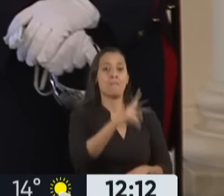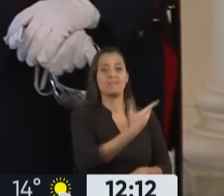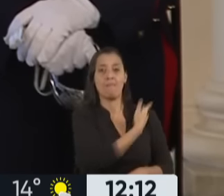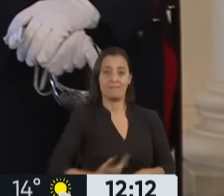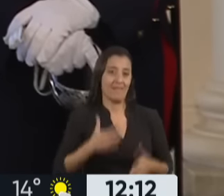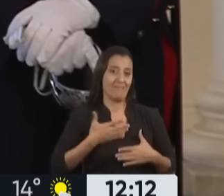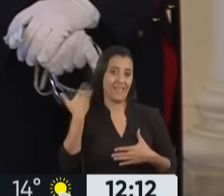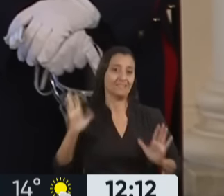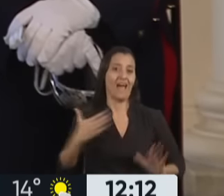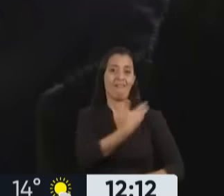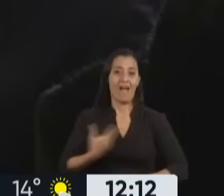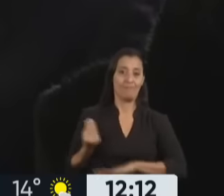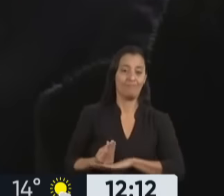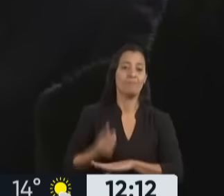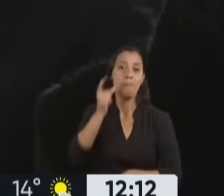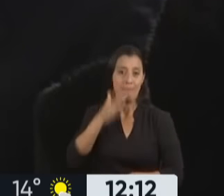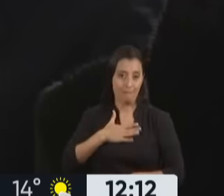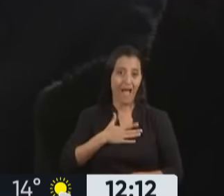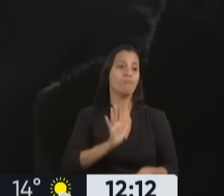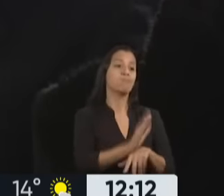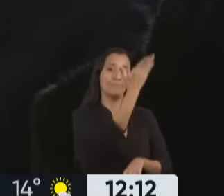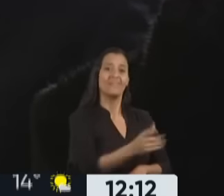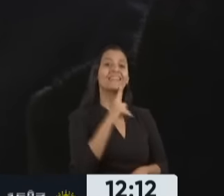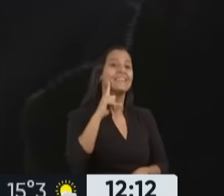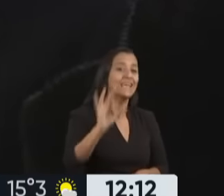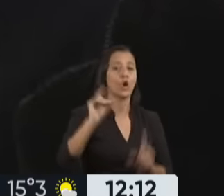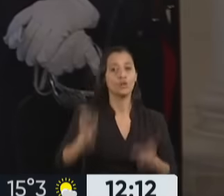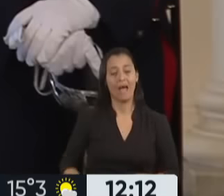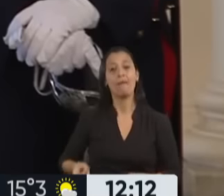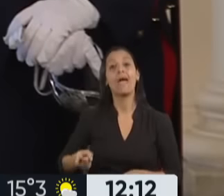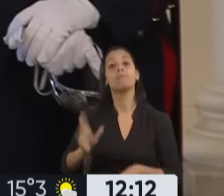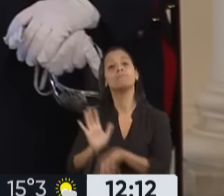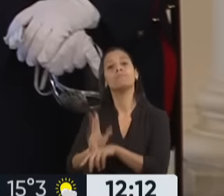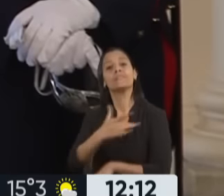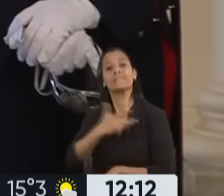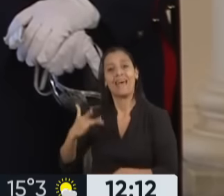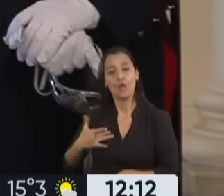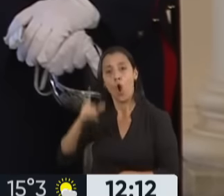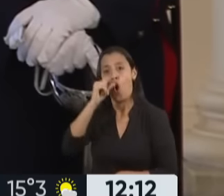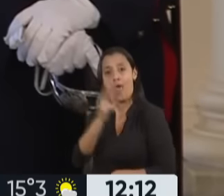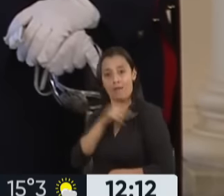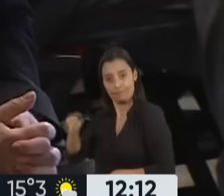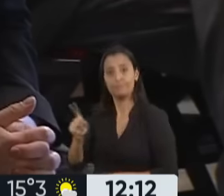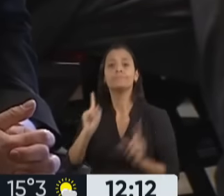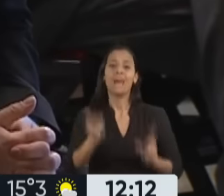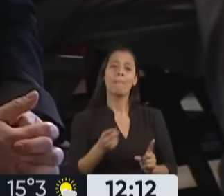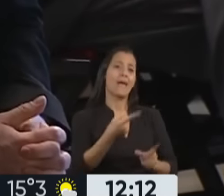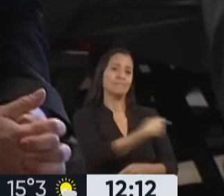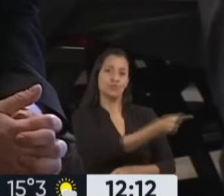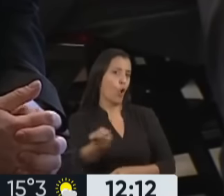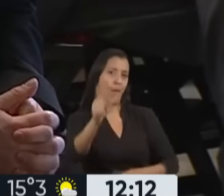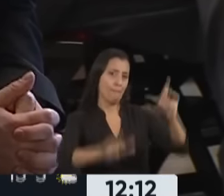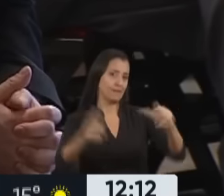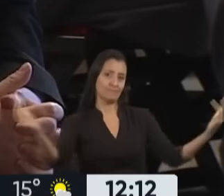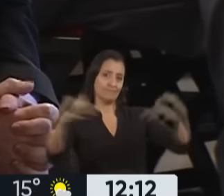papá, tío, señora Karina Milei, y a todos y a cada uno de los